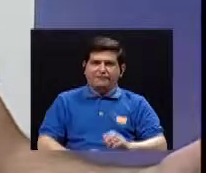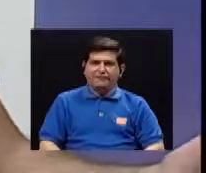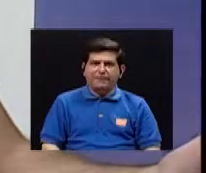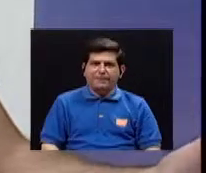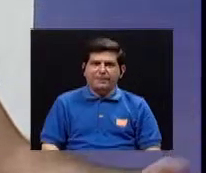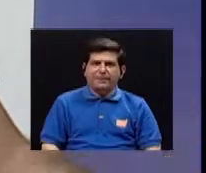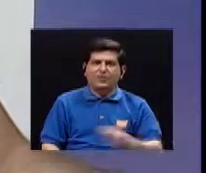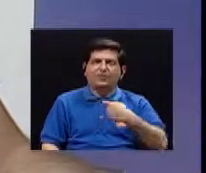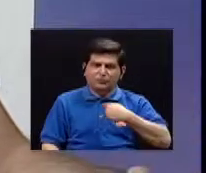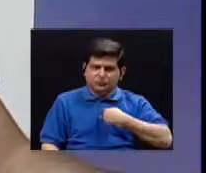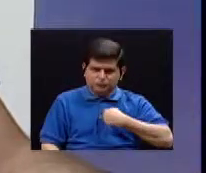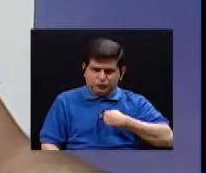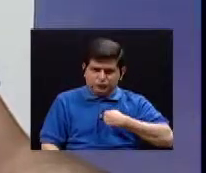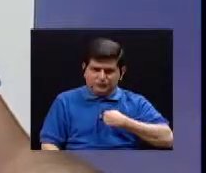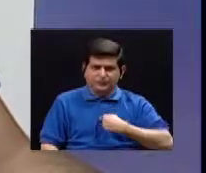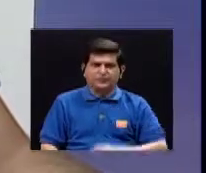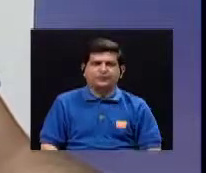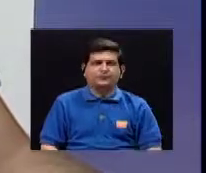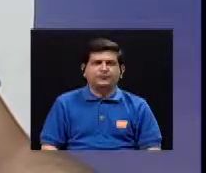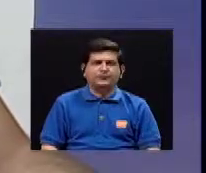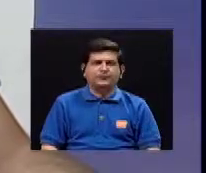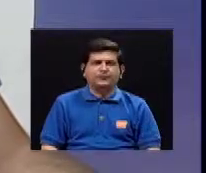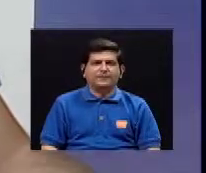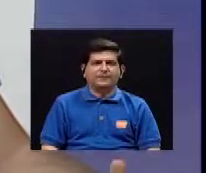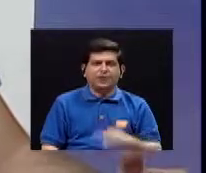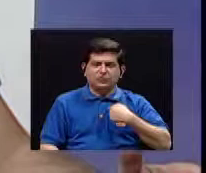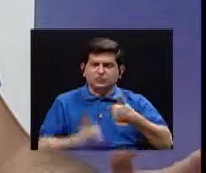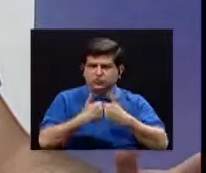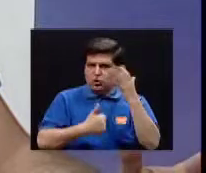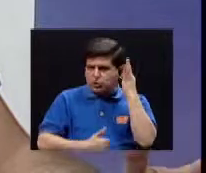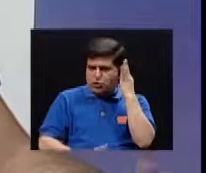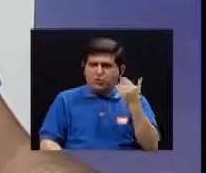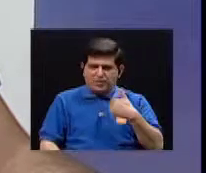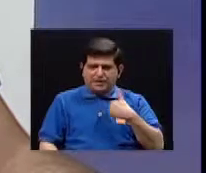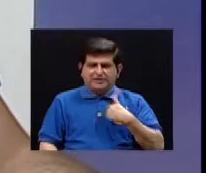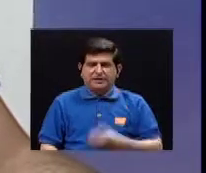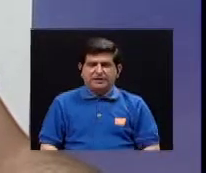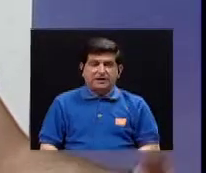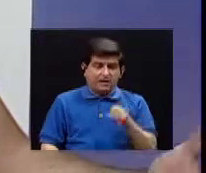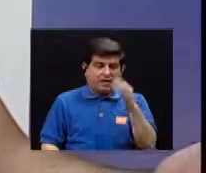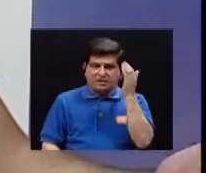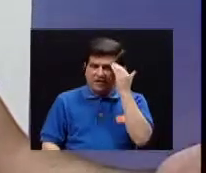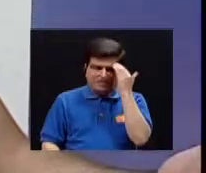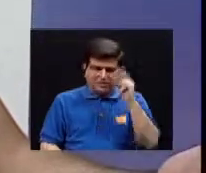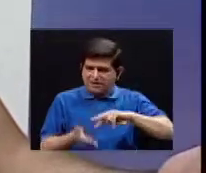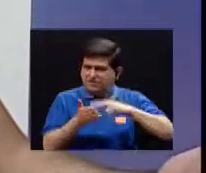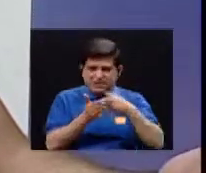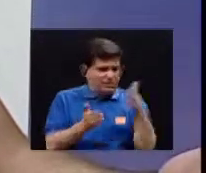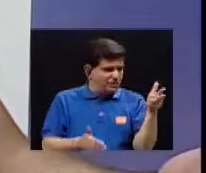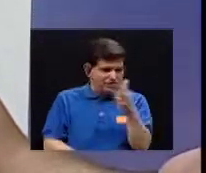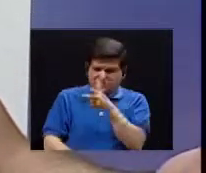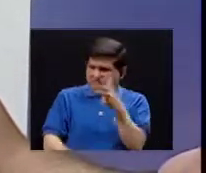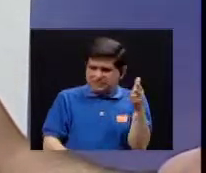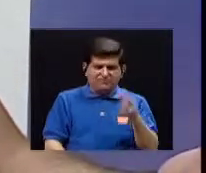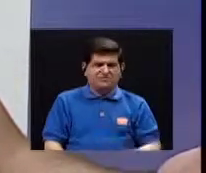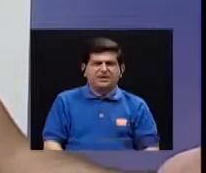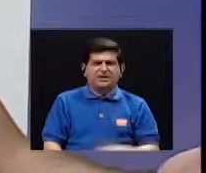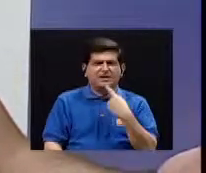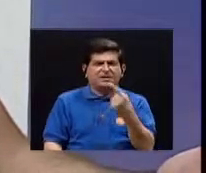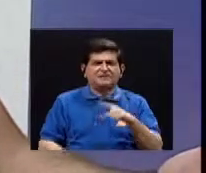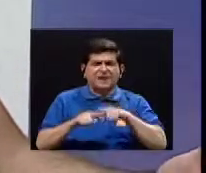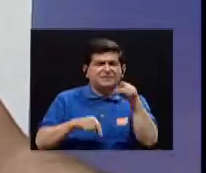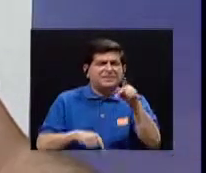voy a poner un ejemplo yo he tenido yo tuve una novia que ya no sabe lo que es filmar y entonces